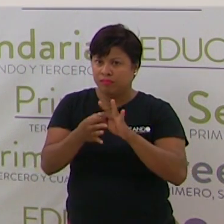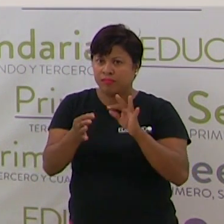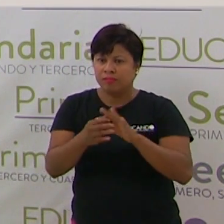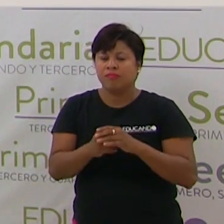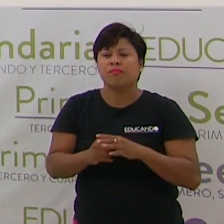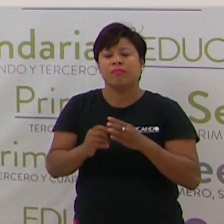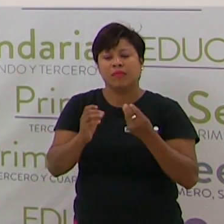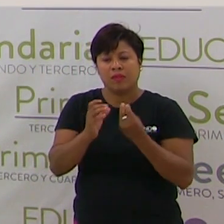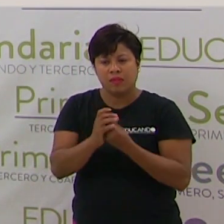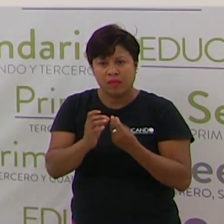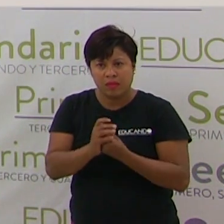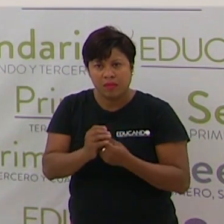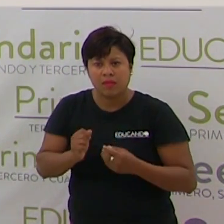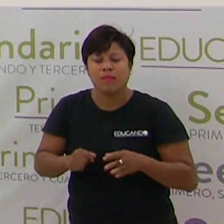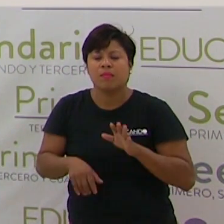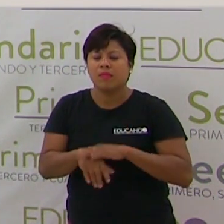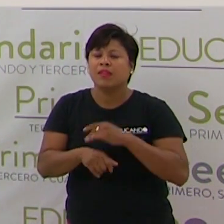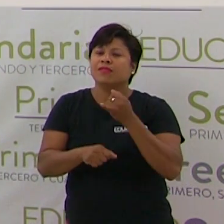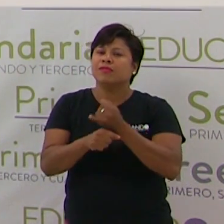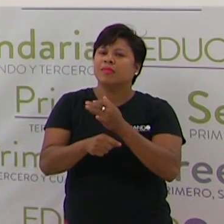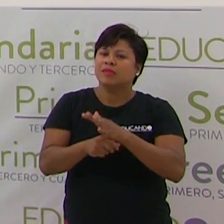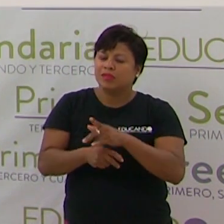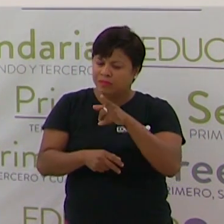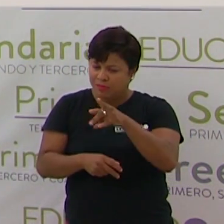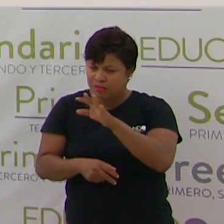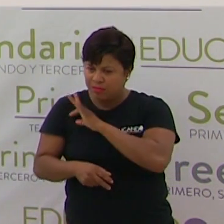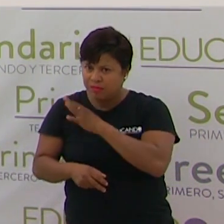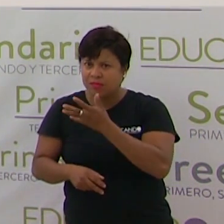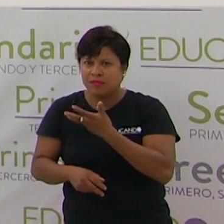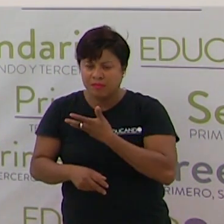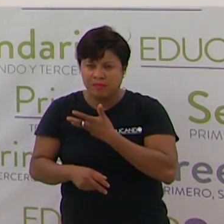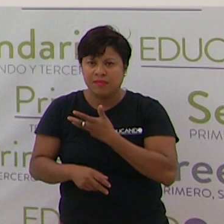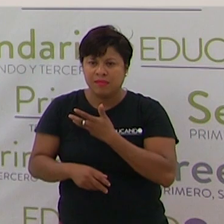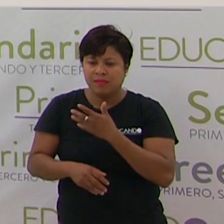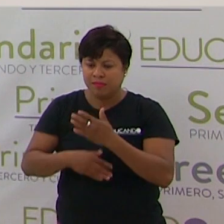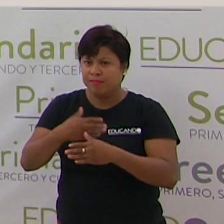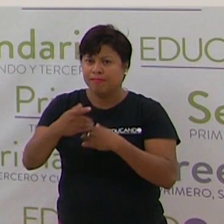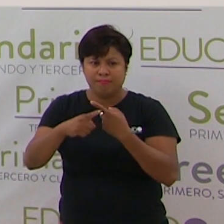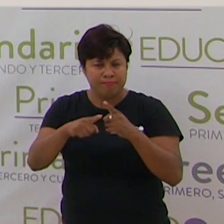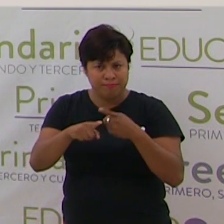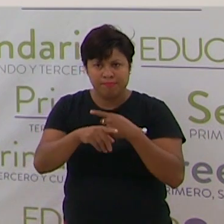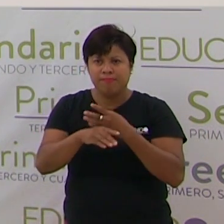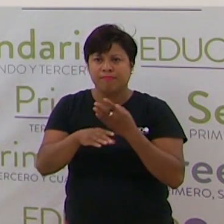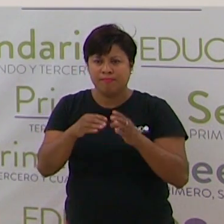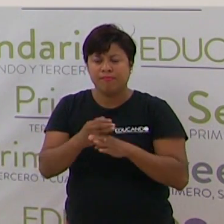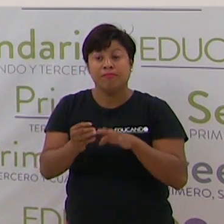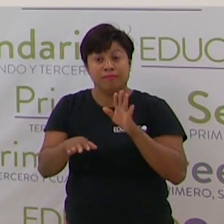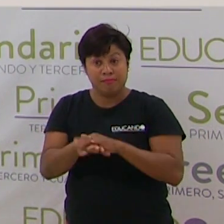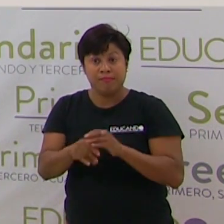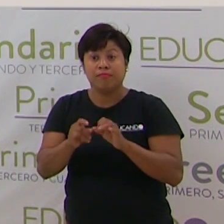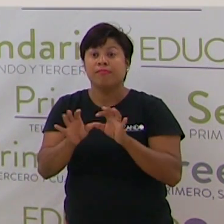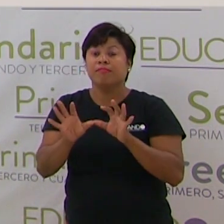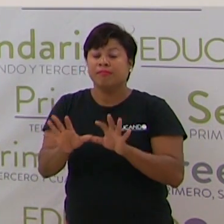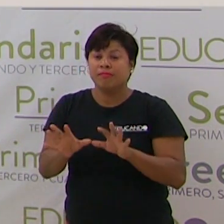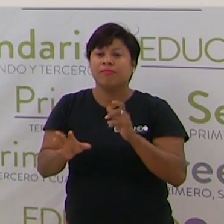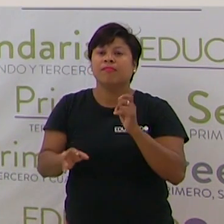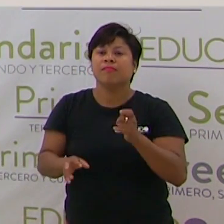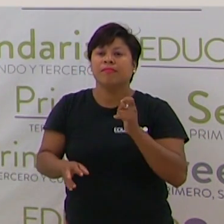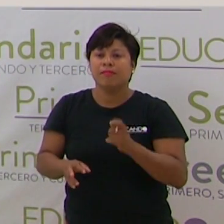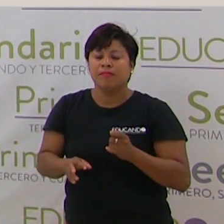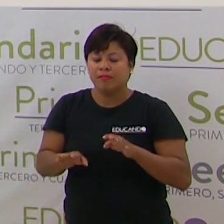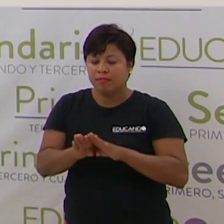de clases, más la información que tú puedas ir buscando en diferentes medios, te queda claro lo que es